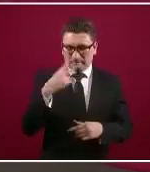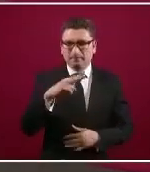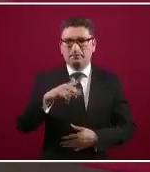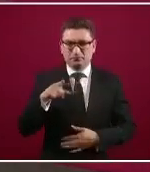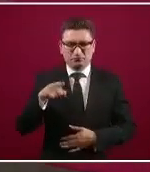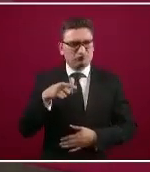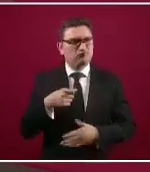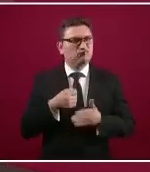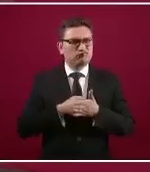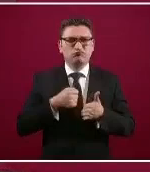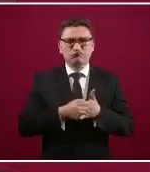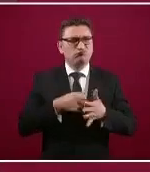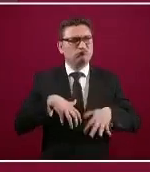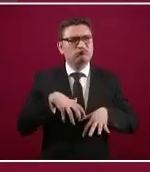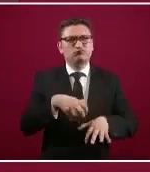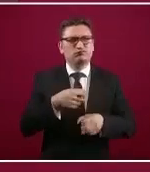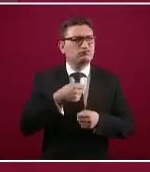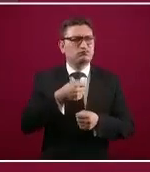Por él,